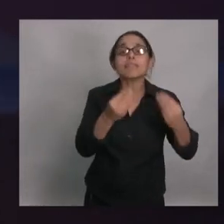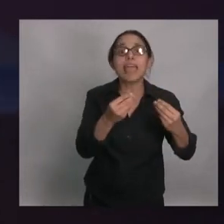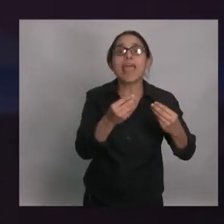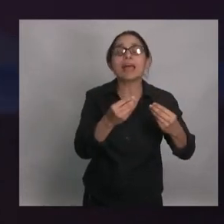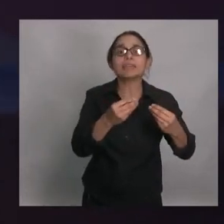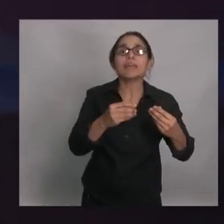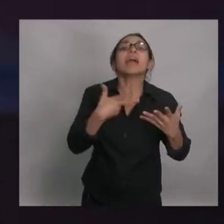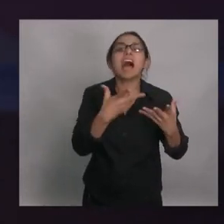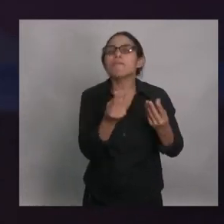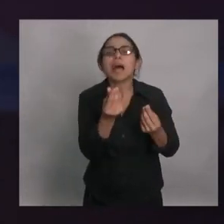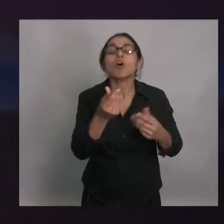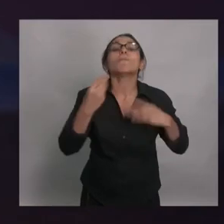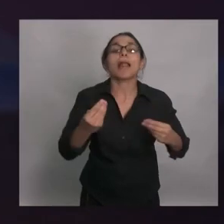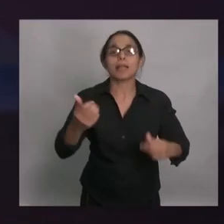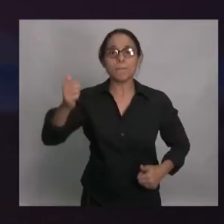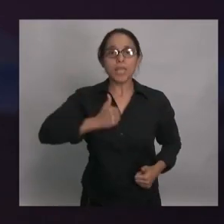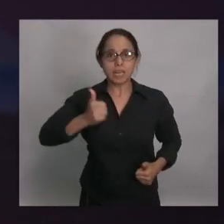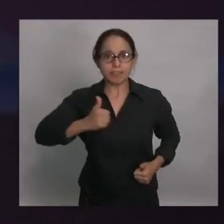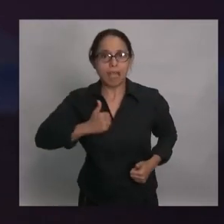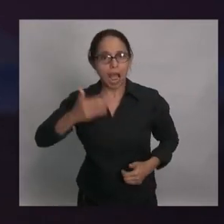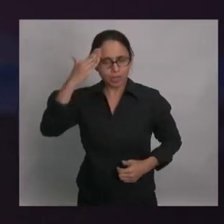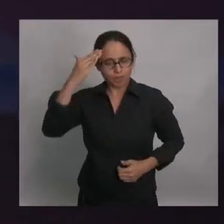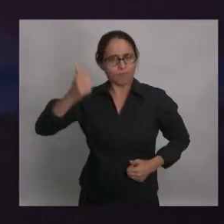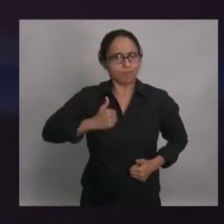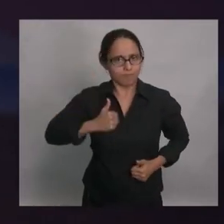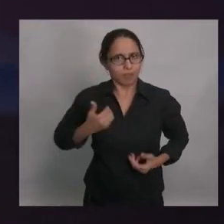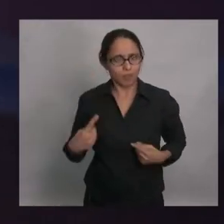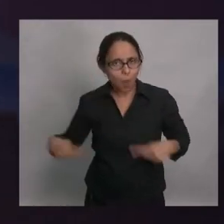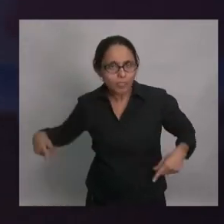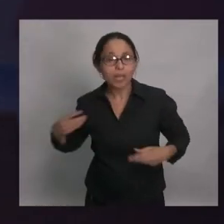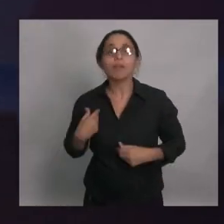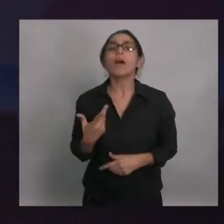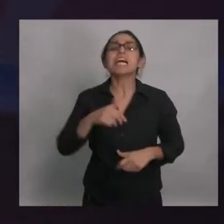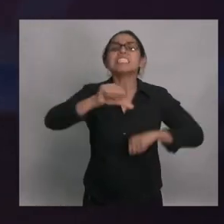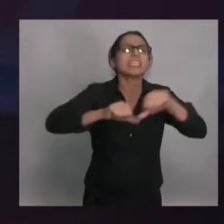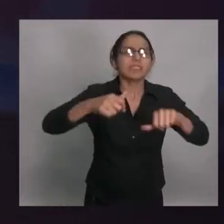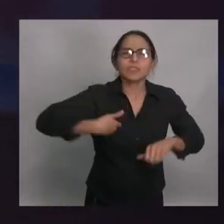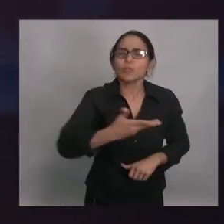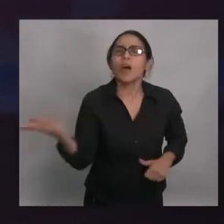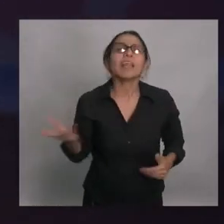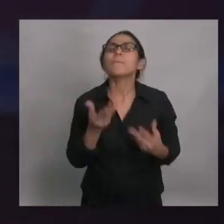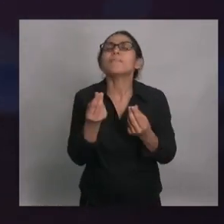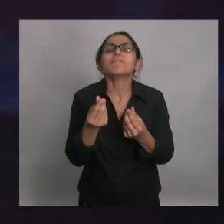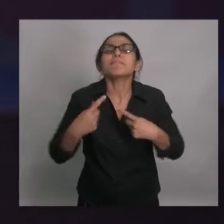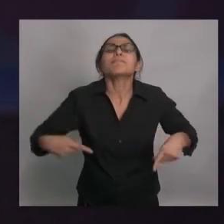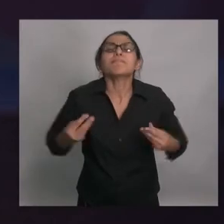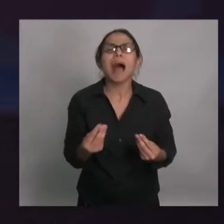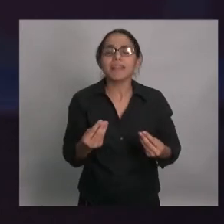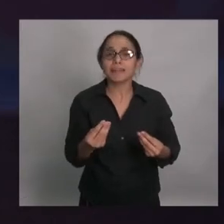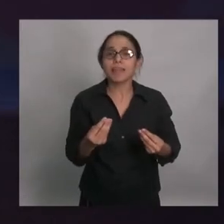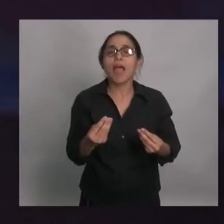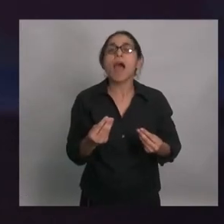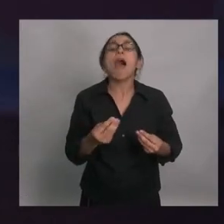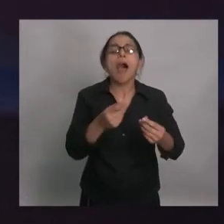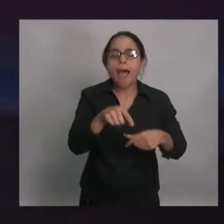militares los soldados y yo digo las ciencias sociales son una ciencia que sirve para hacer la